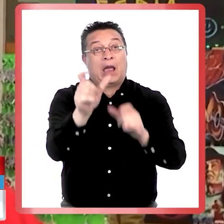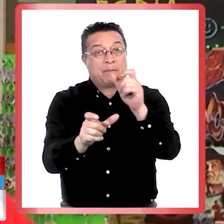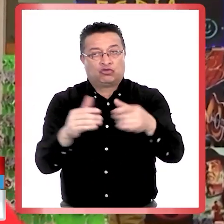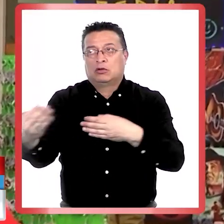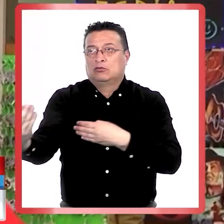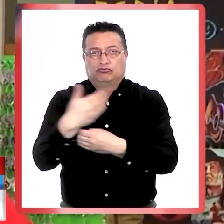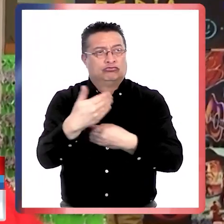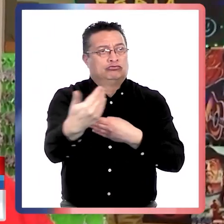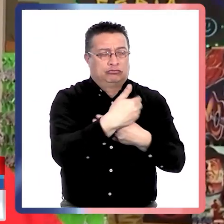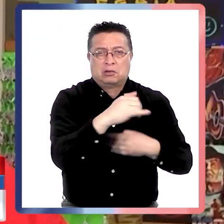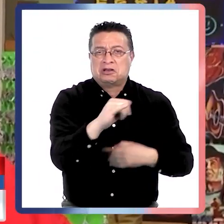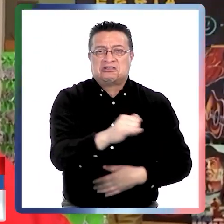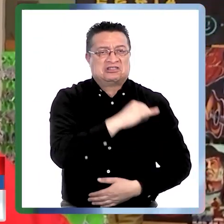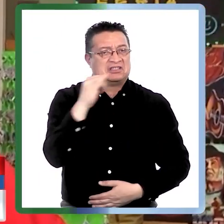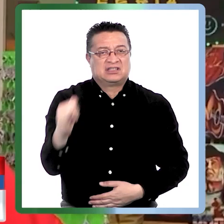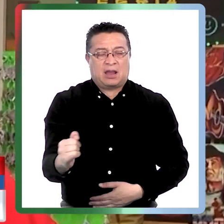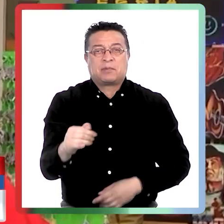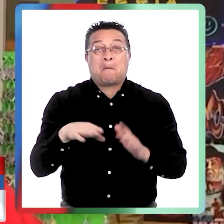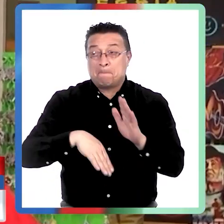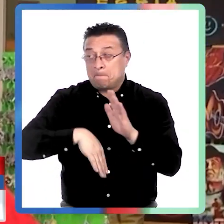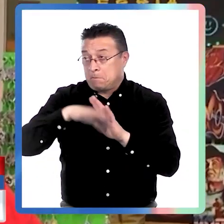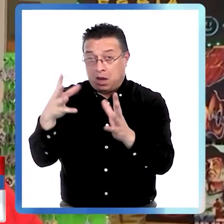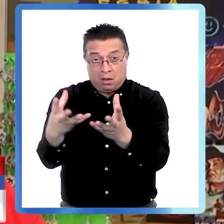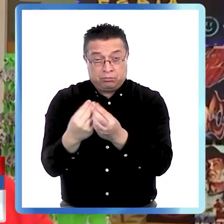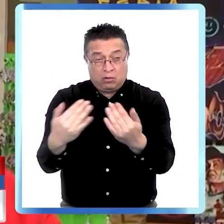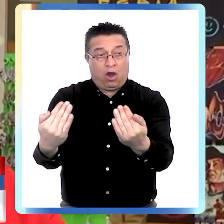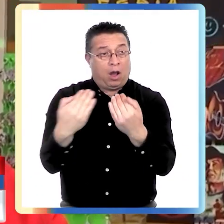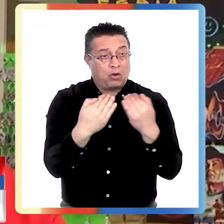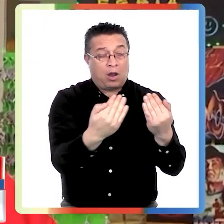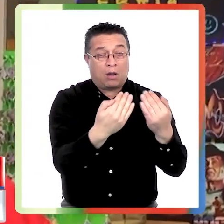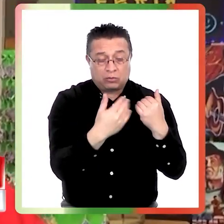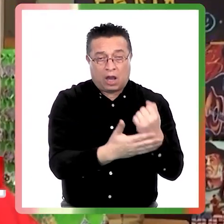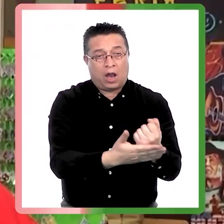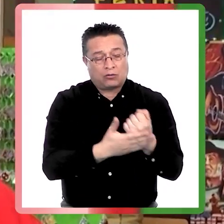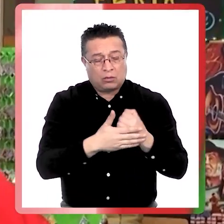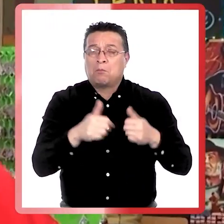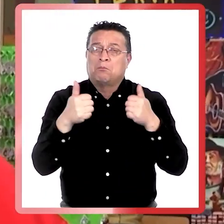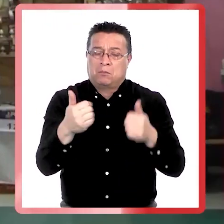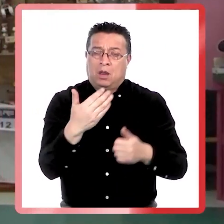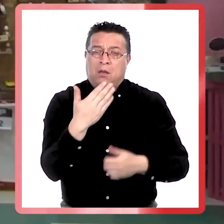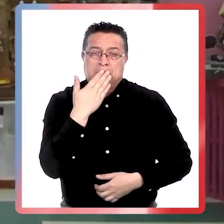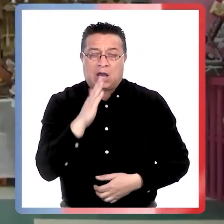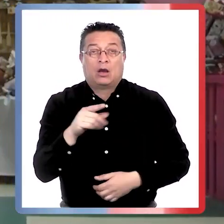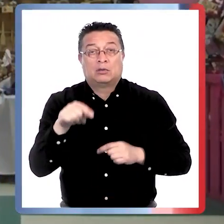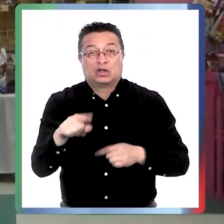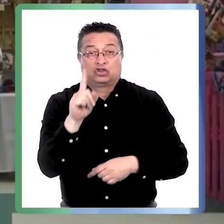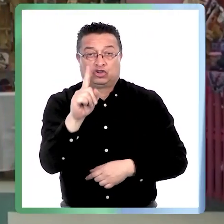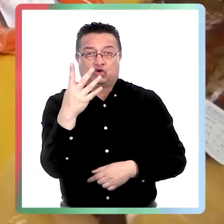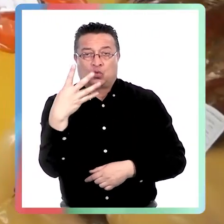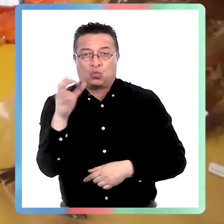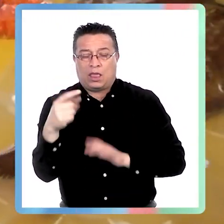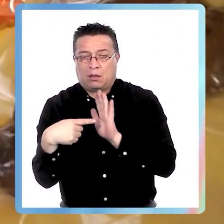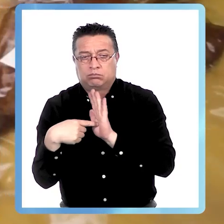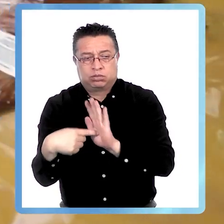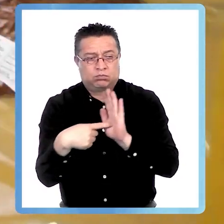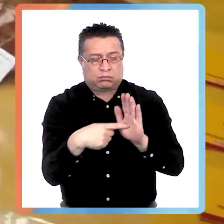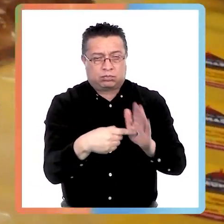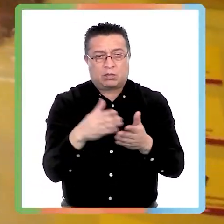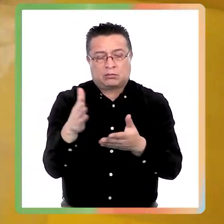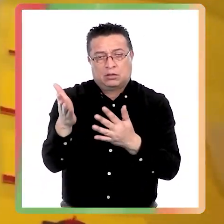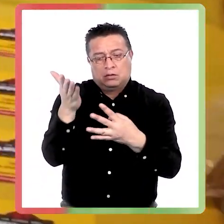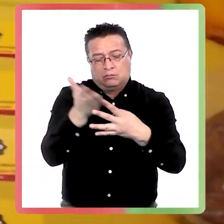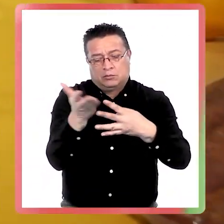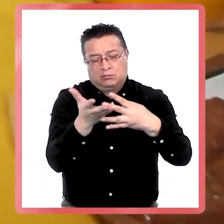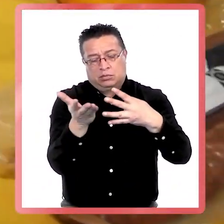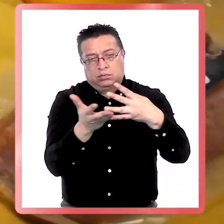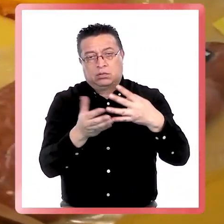la gente siempre llega y, pucha, mientras más gente venga a apoyar y ayudarnos, va a ser siempre bueno. Acá hay 140 expositores que están divididos